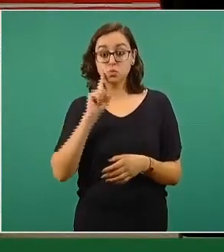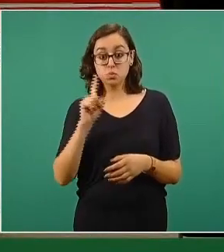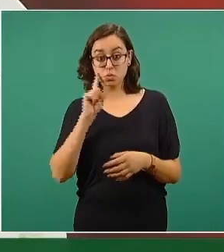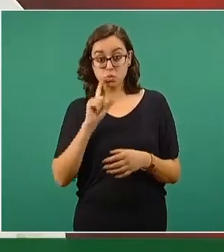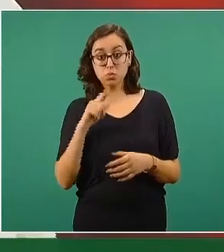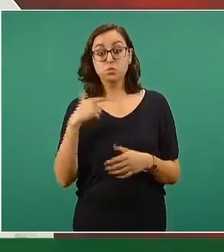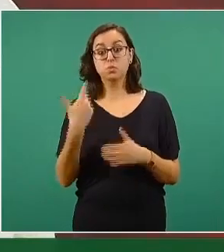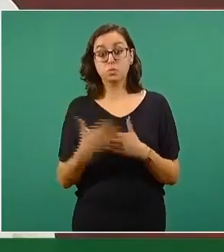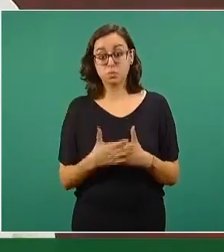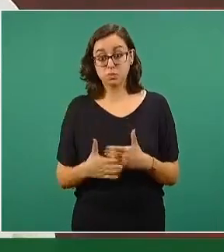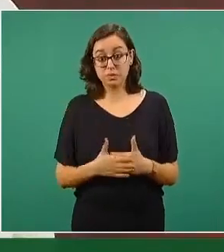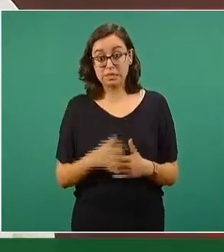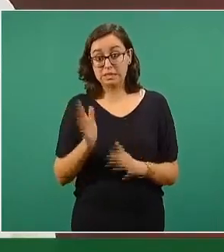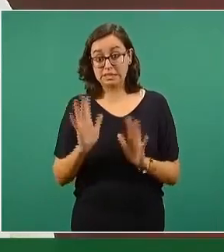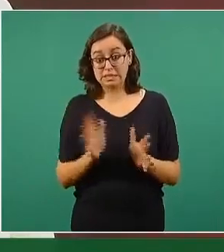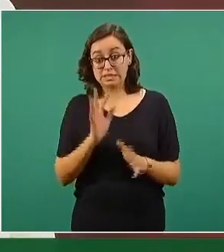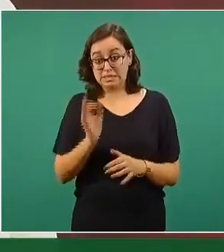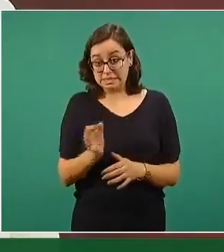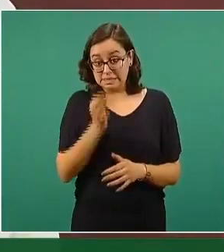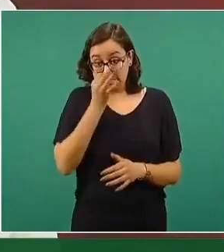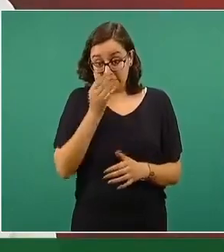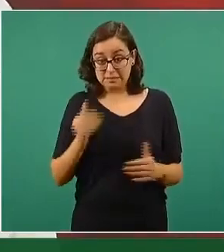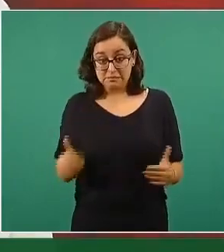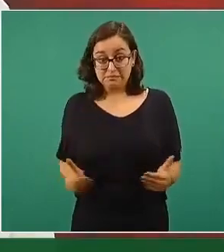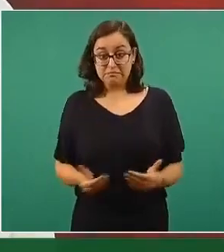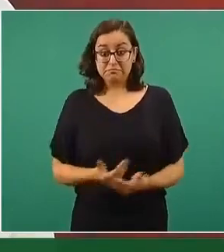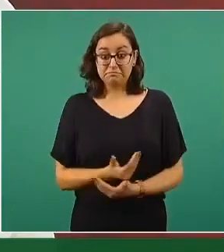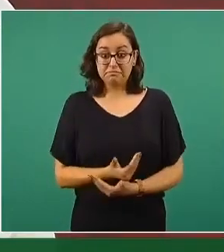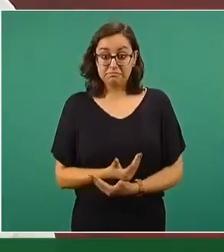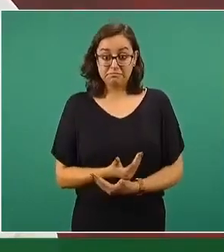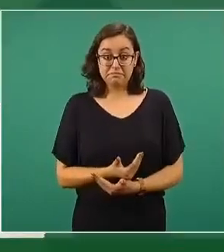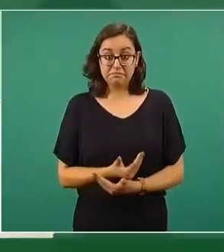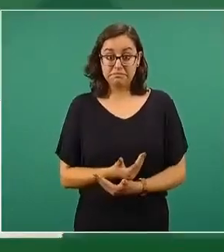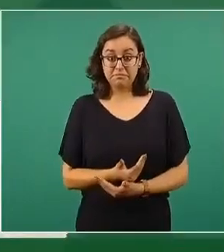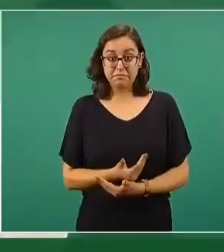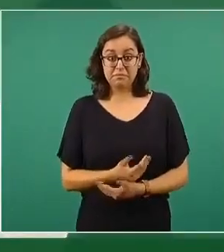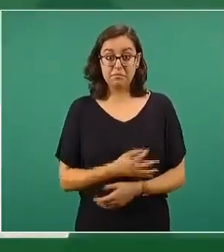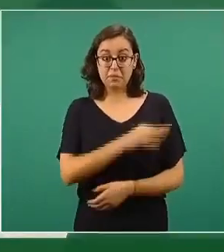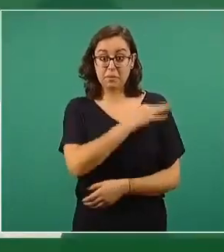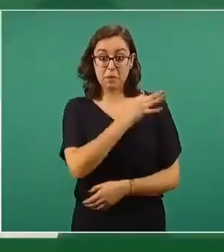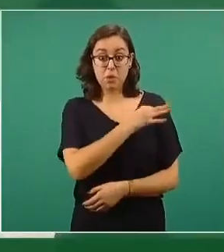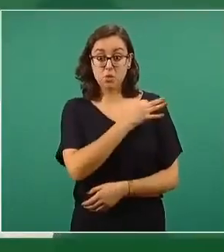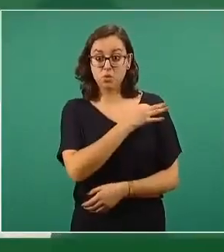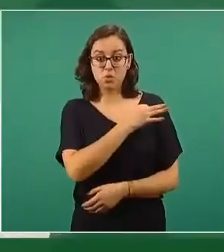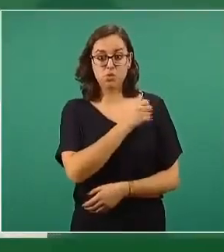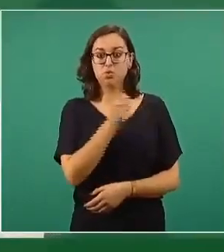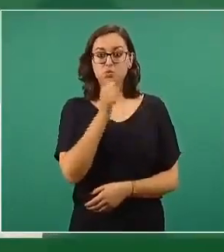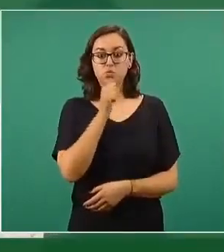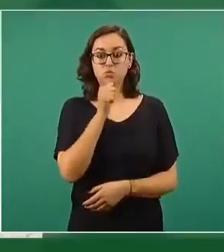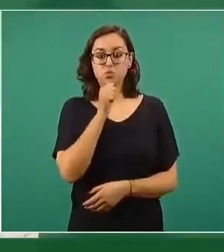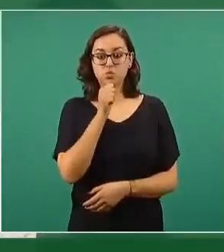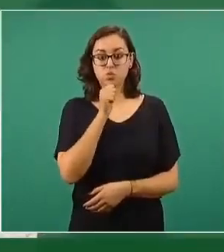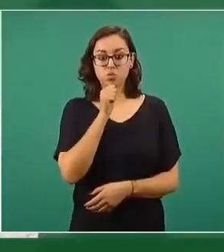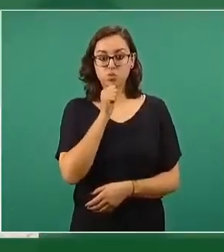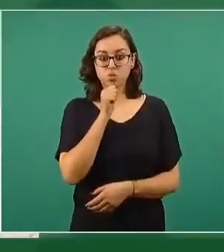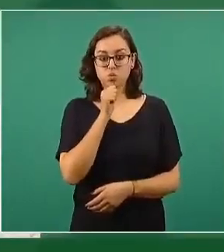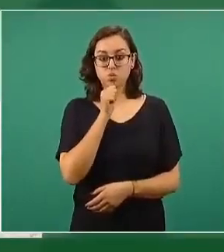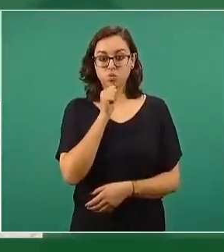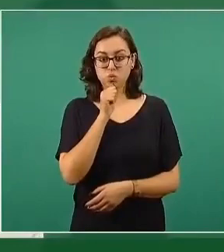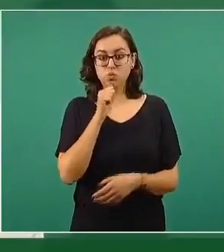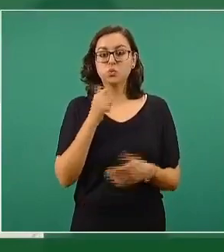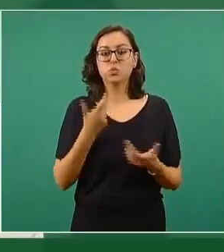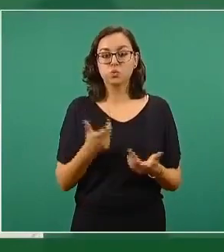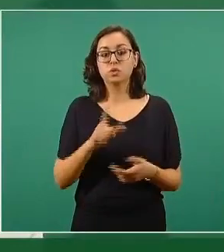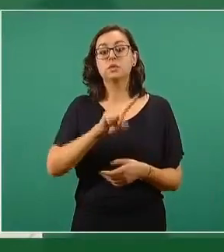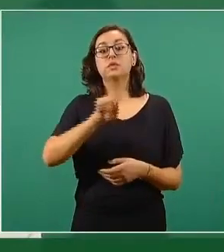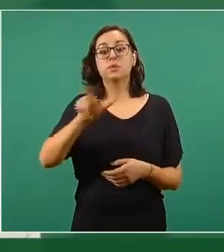embarazadas que ya están a punto de dar a luz, ya no les va a tocar la vacuna por la condición de embarazo. Por supuesto, son bienvenidas